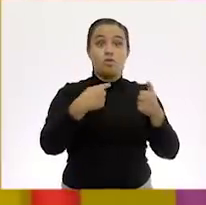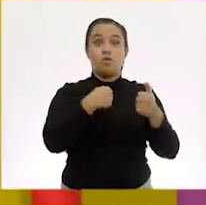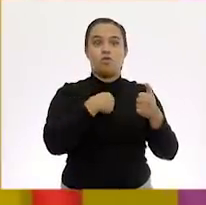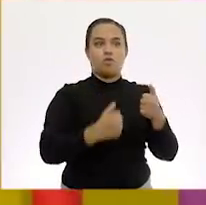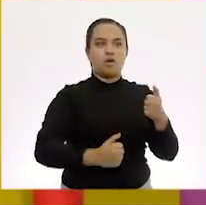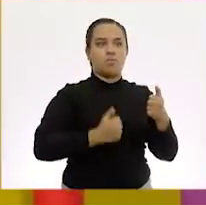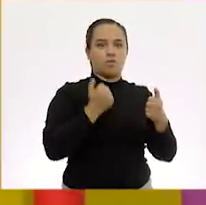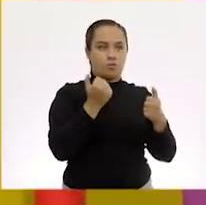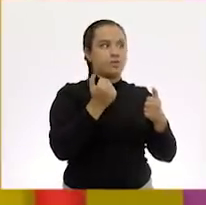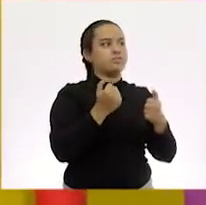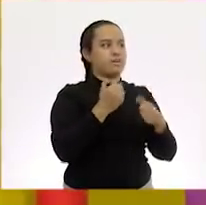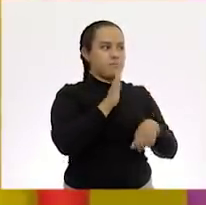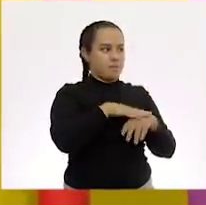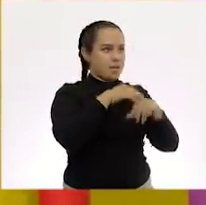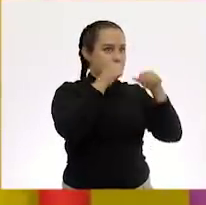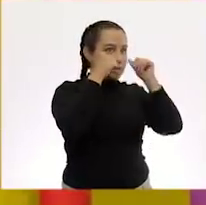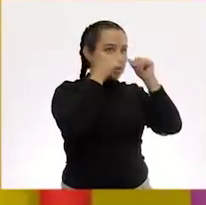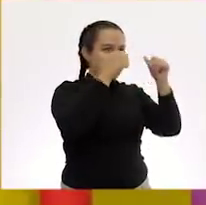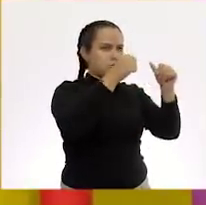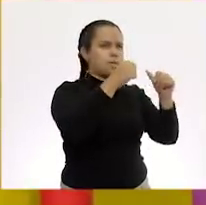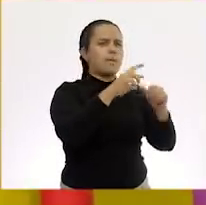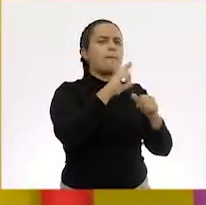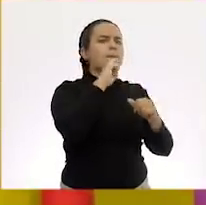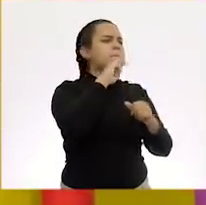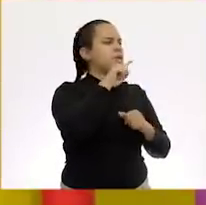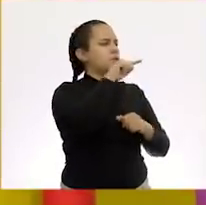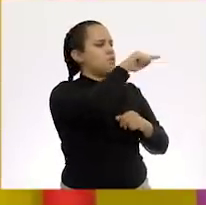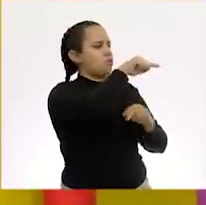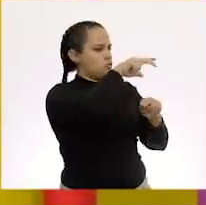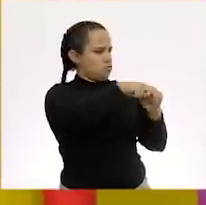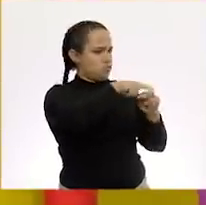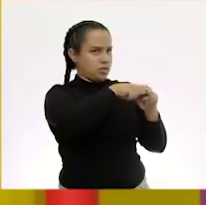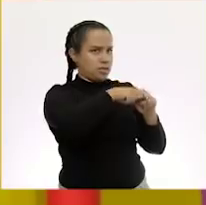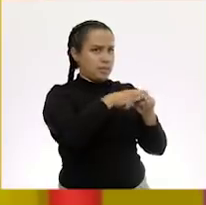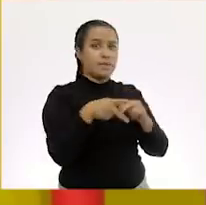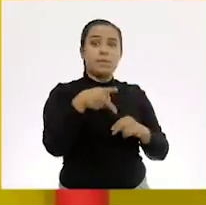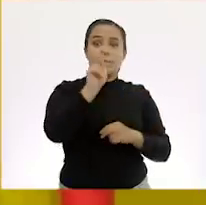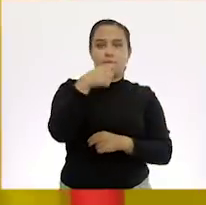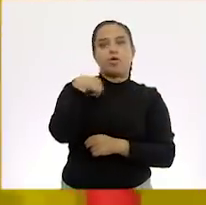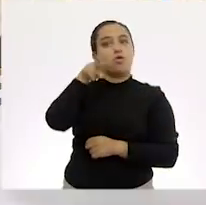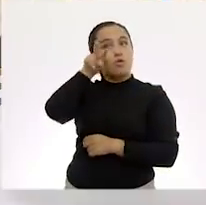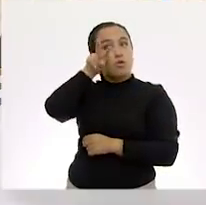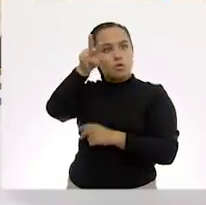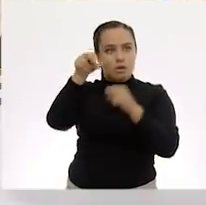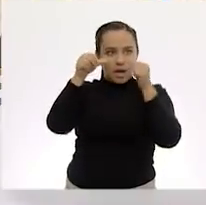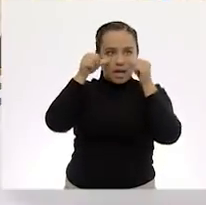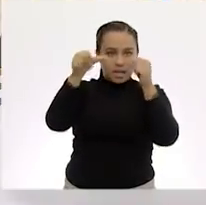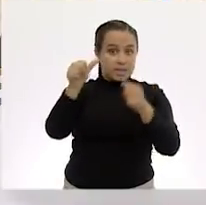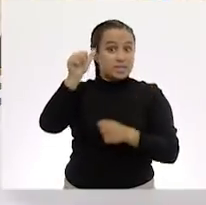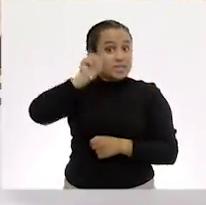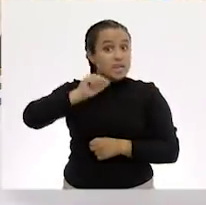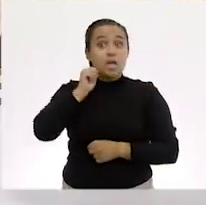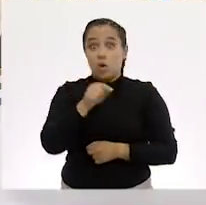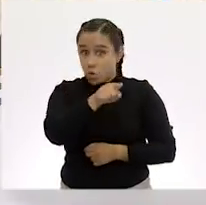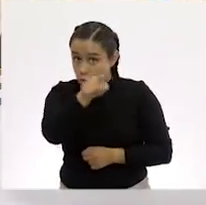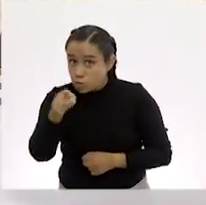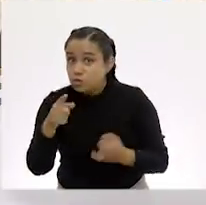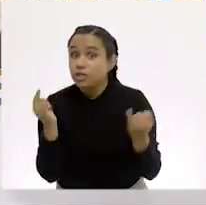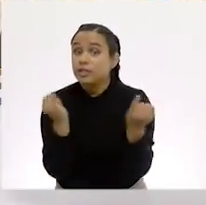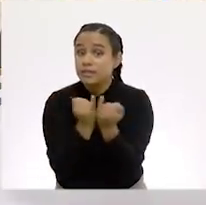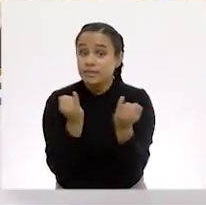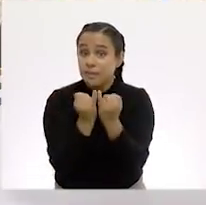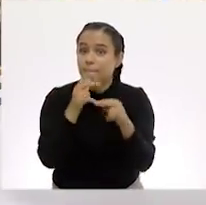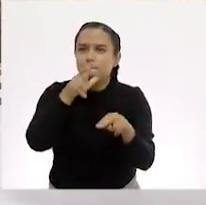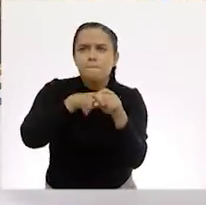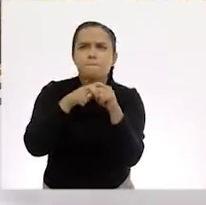mejor y ponerles mucha atención, voy a quedarme un rato por allá, pero las voy a observar todo el tiempo. Nos y parece también muy en bien. casa, ¿verdad, Parece niñas y bien, niños?